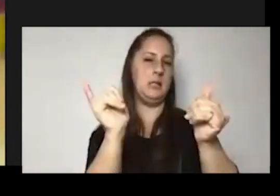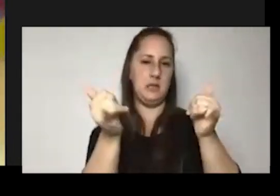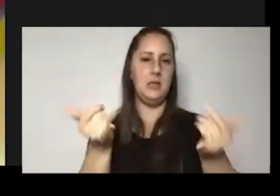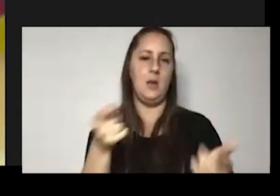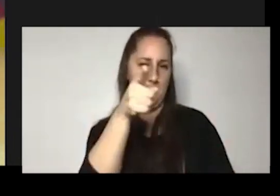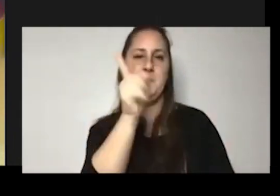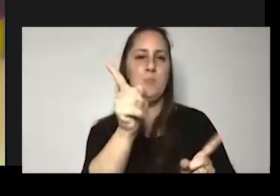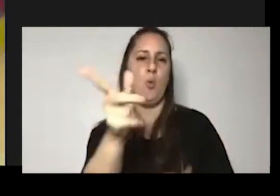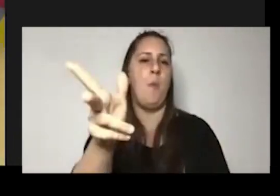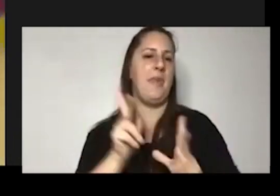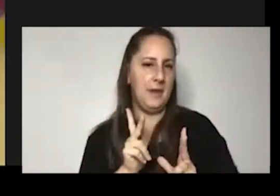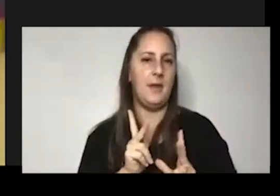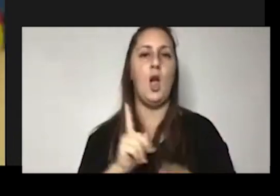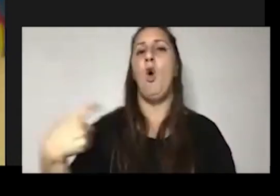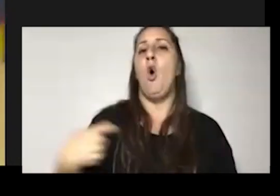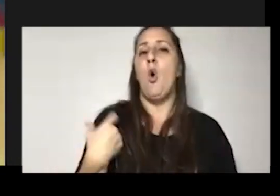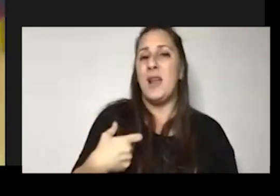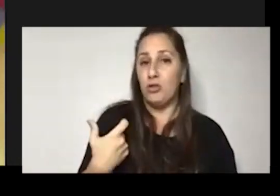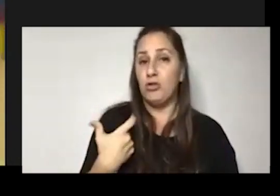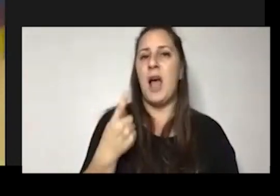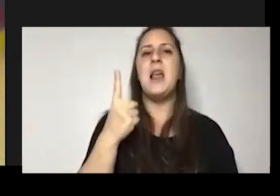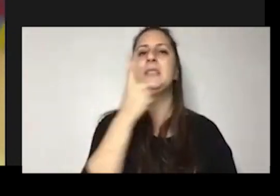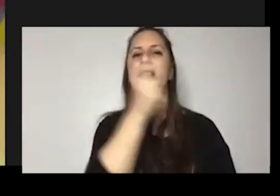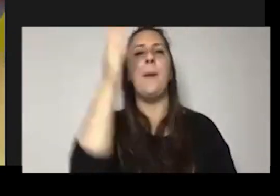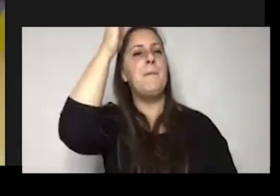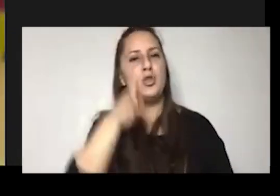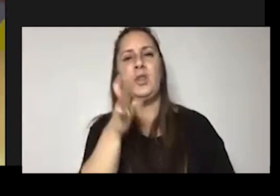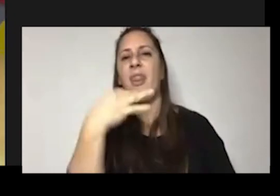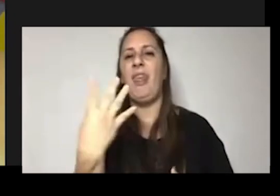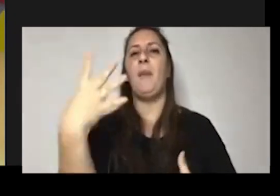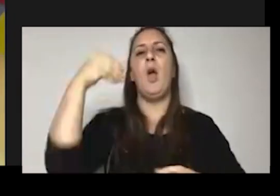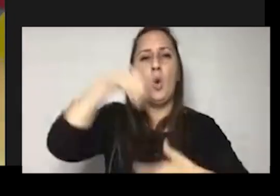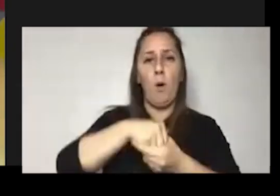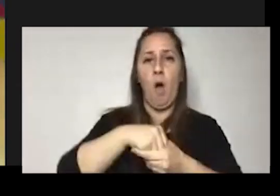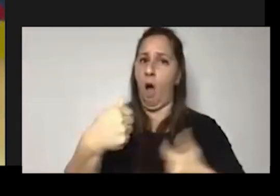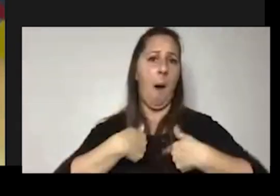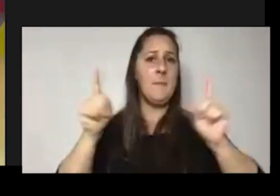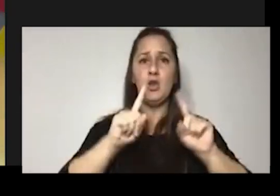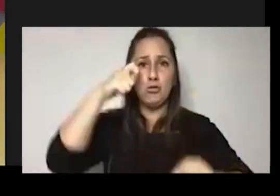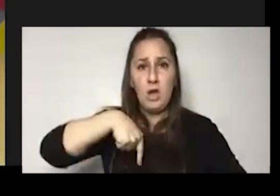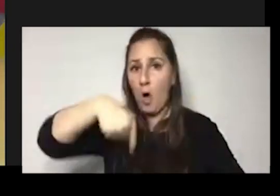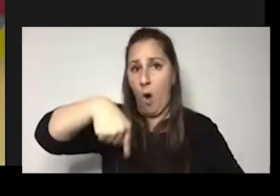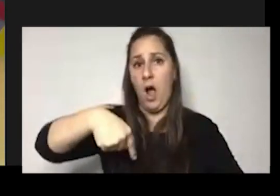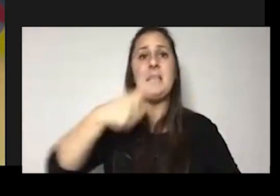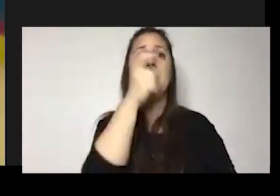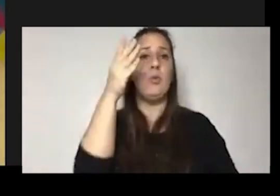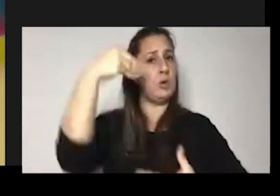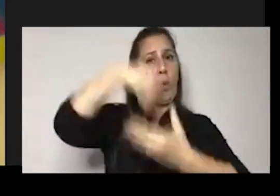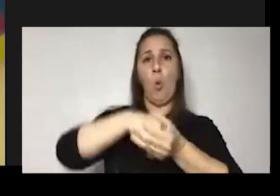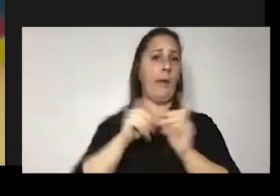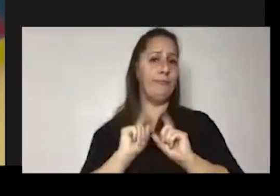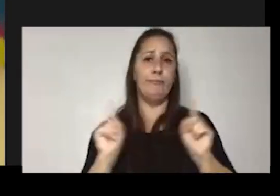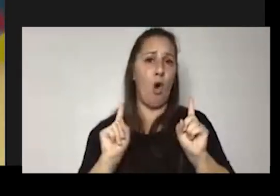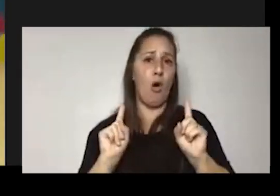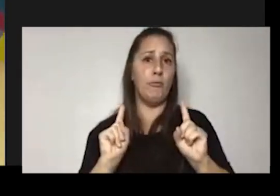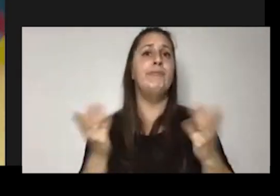la obra social el 100% te cubre, a mí no me cubren el 100%, ¿entendés? Hay remedios que no